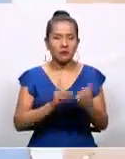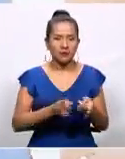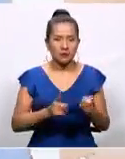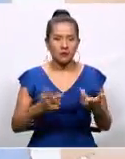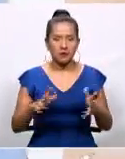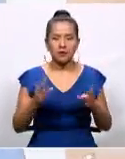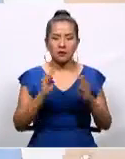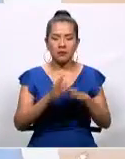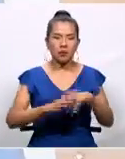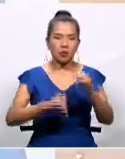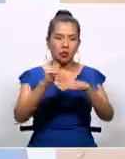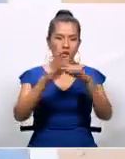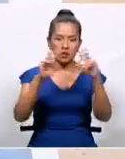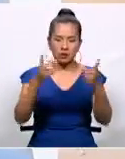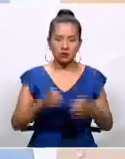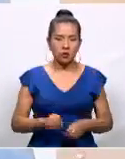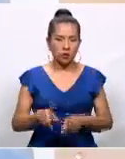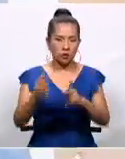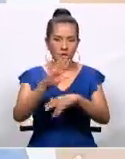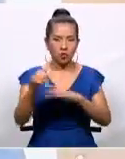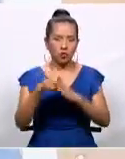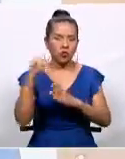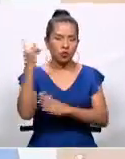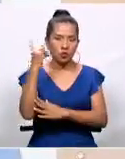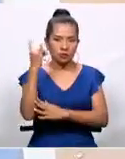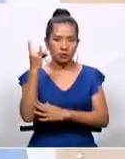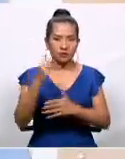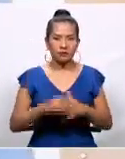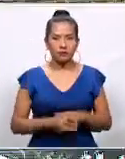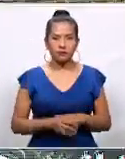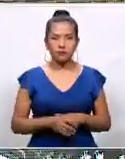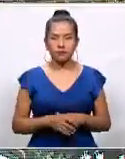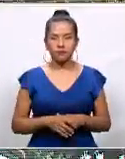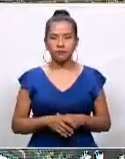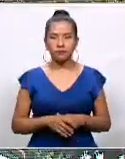construir más oportunidades para todas las bolivianas y bolivianos.